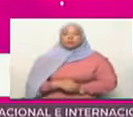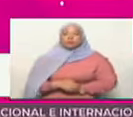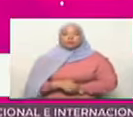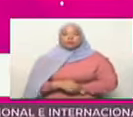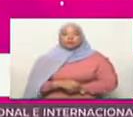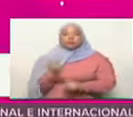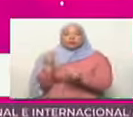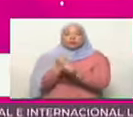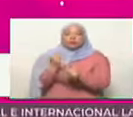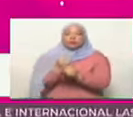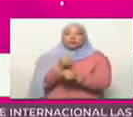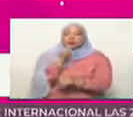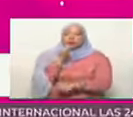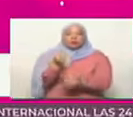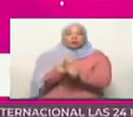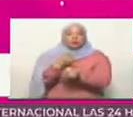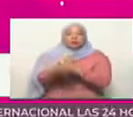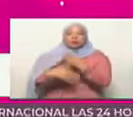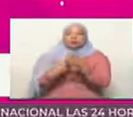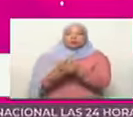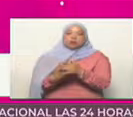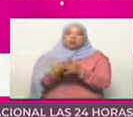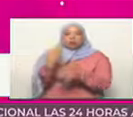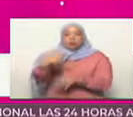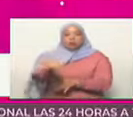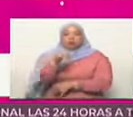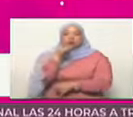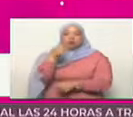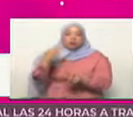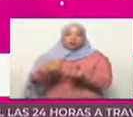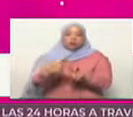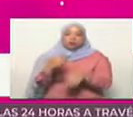Maximiano Ibero Paulino Núñez Picasso.